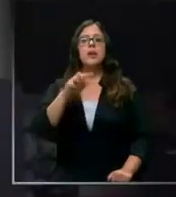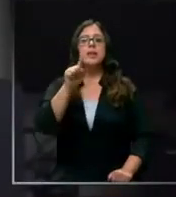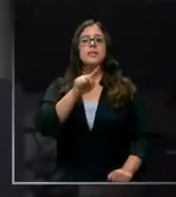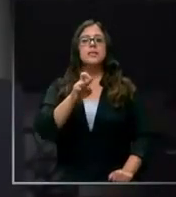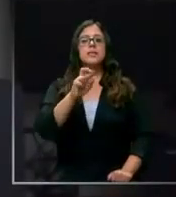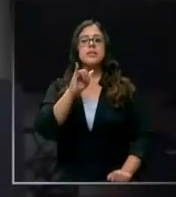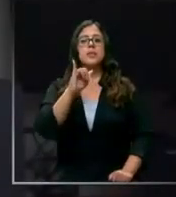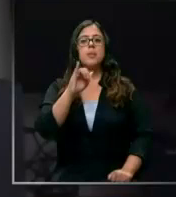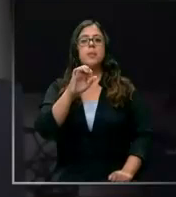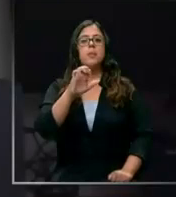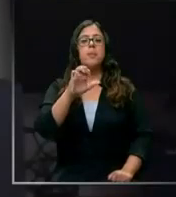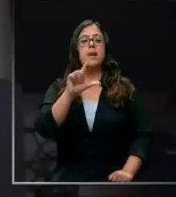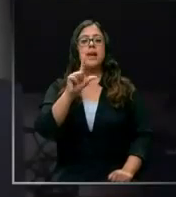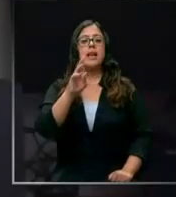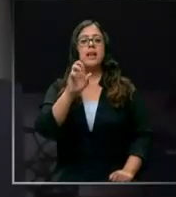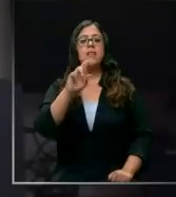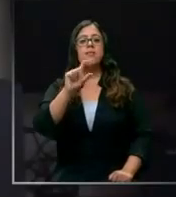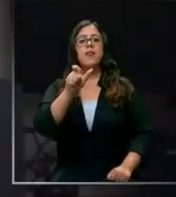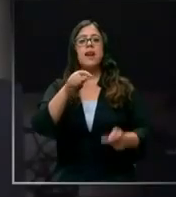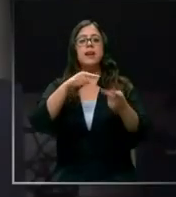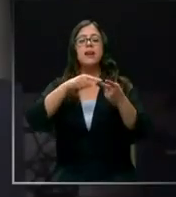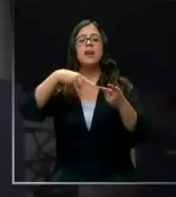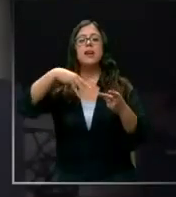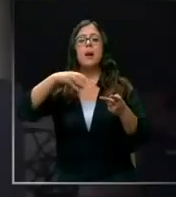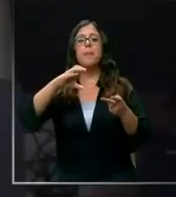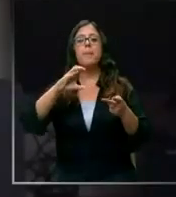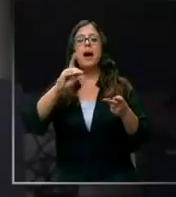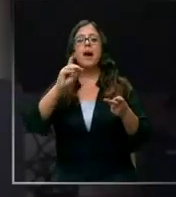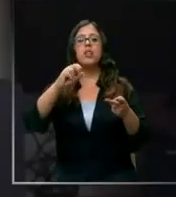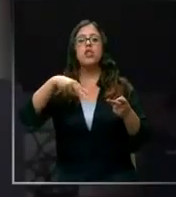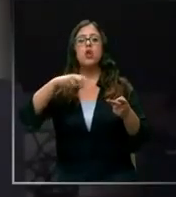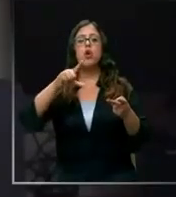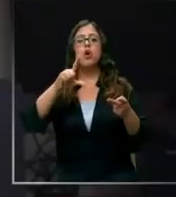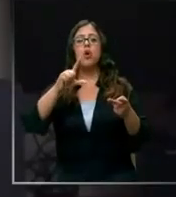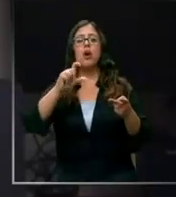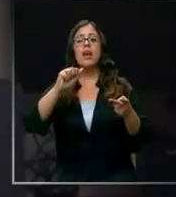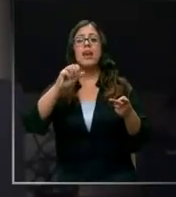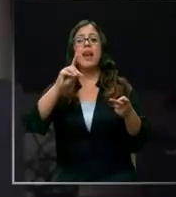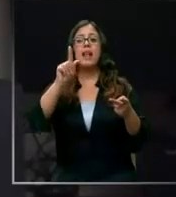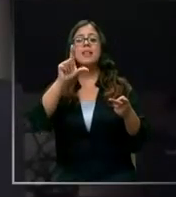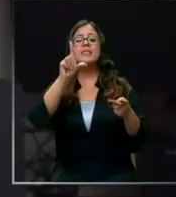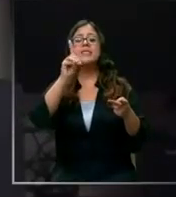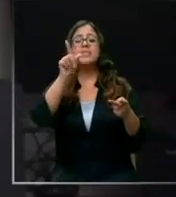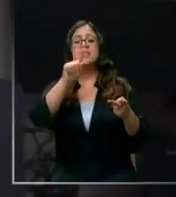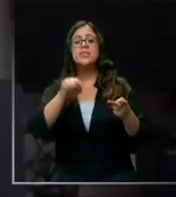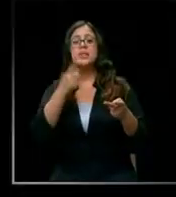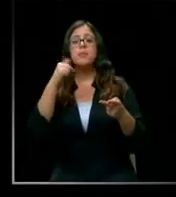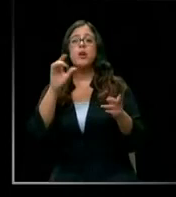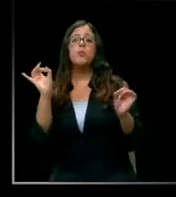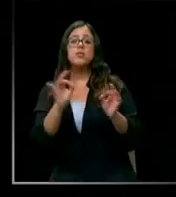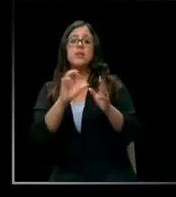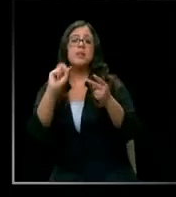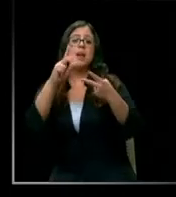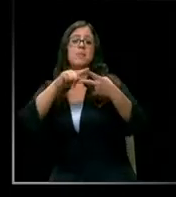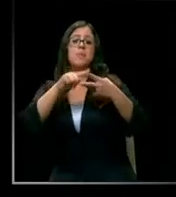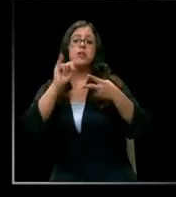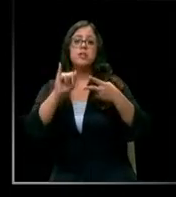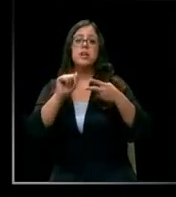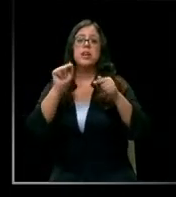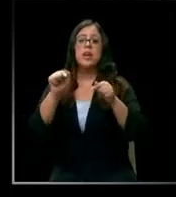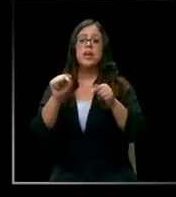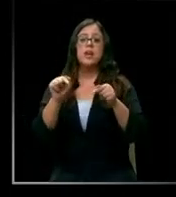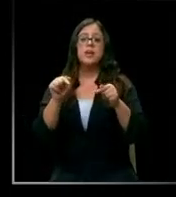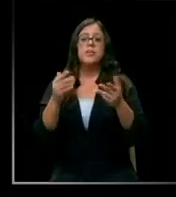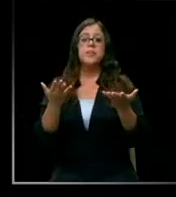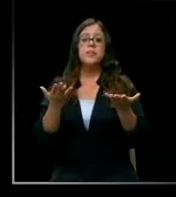Martin McDonagh, pero creo que este año se lo puede llevar Steven Spielberg por su maravillosa película The Fablemans. La película The Fablemans